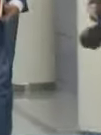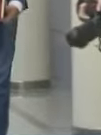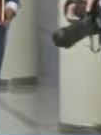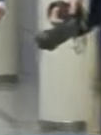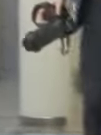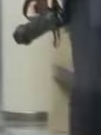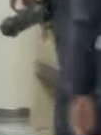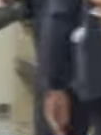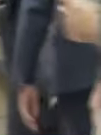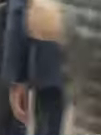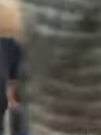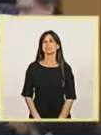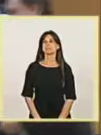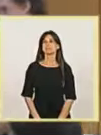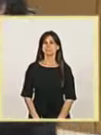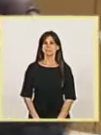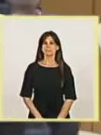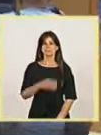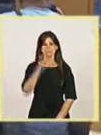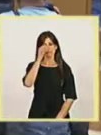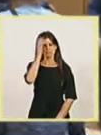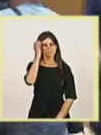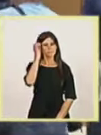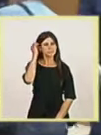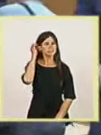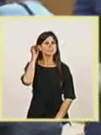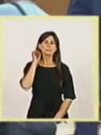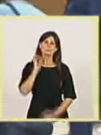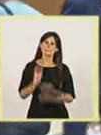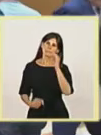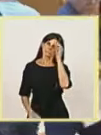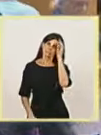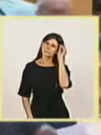educación y unos buenos servicios sociales. Dice que va a duplicar el fondo